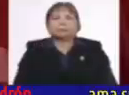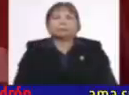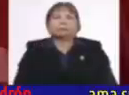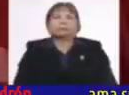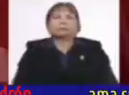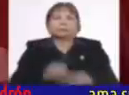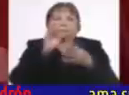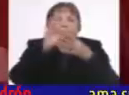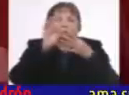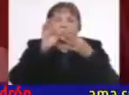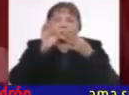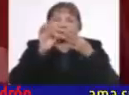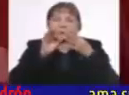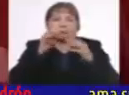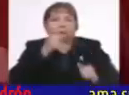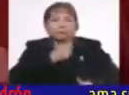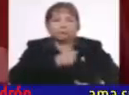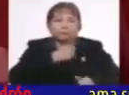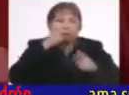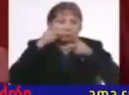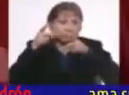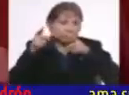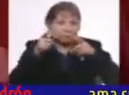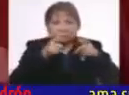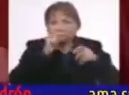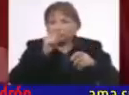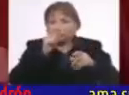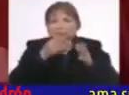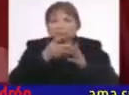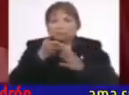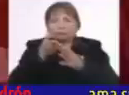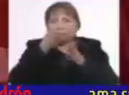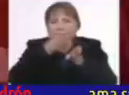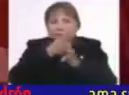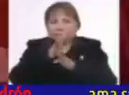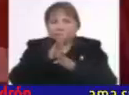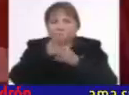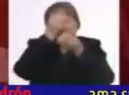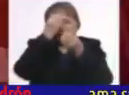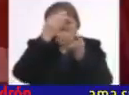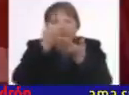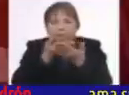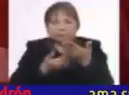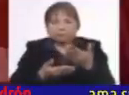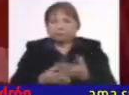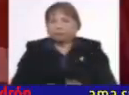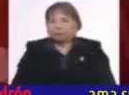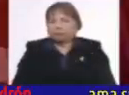clasifica los órganos de inteligencia manejan en esa línea la información